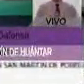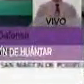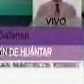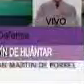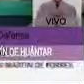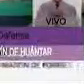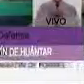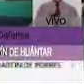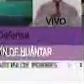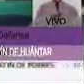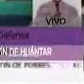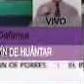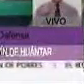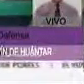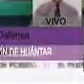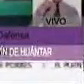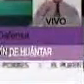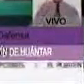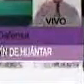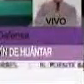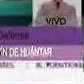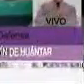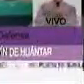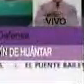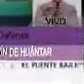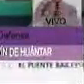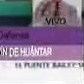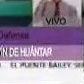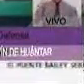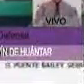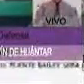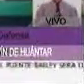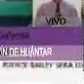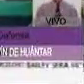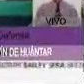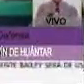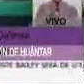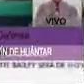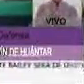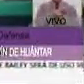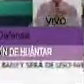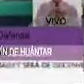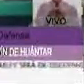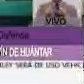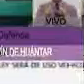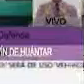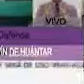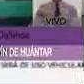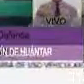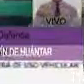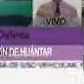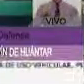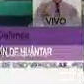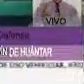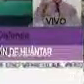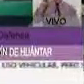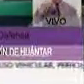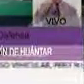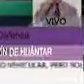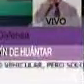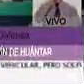lo ha mencionado el presidente del Consejo de Ministros, es una política del gobierno la defensa permanente de los comandos de Chavín de